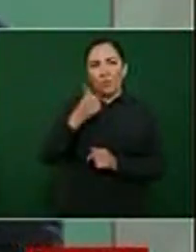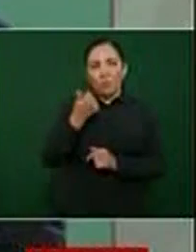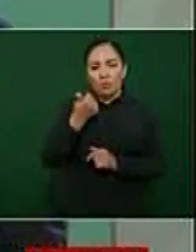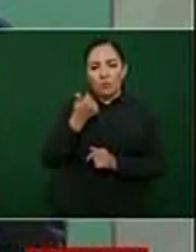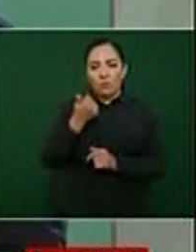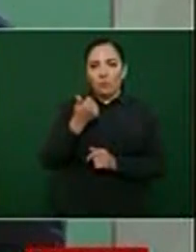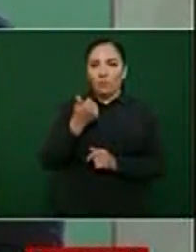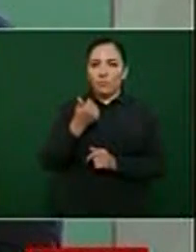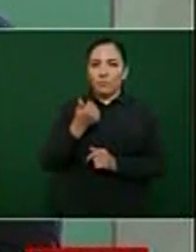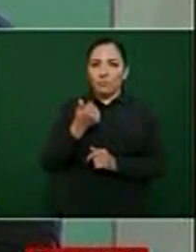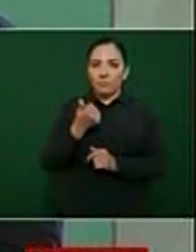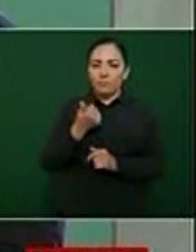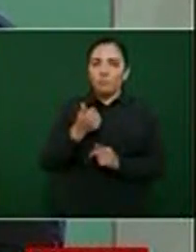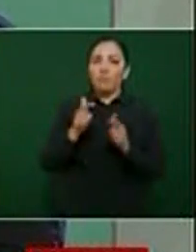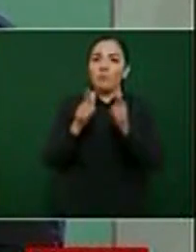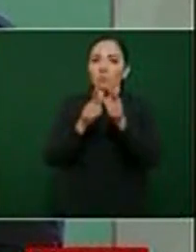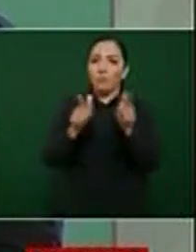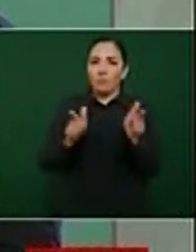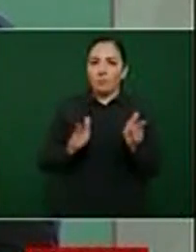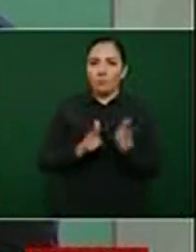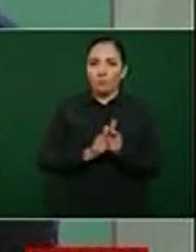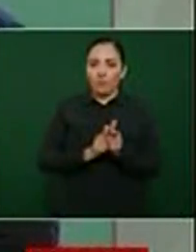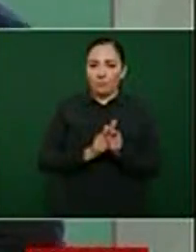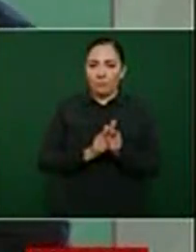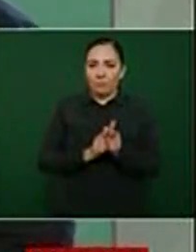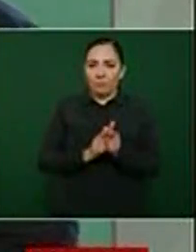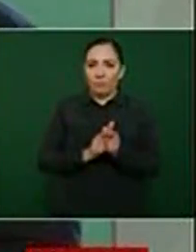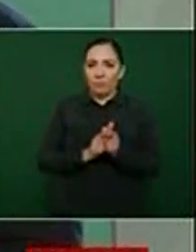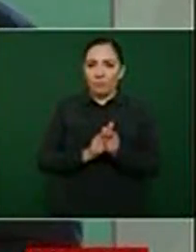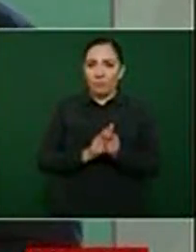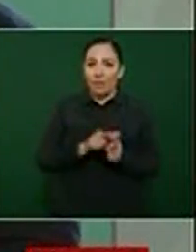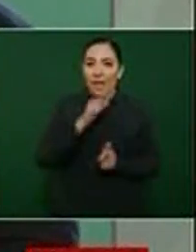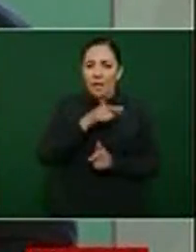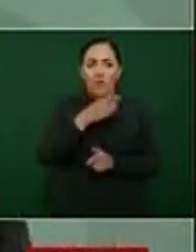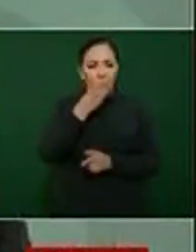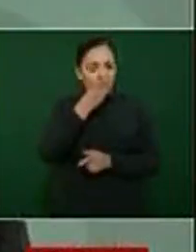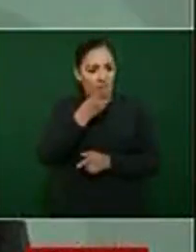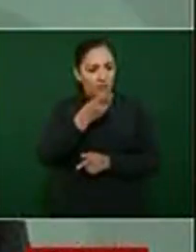información sobre lo que realmente preocupa a las y los periodistas.